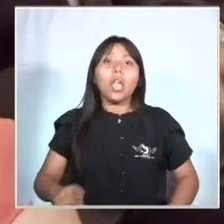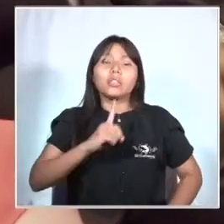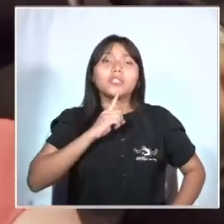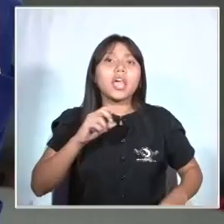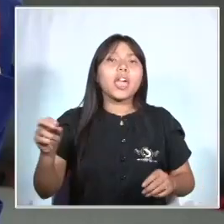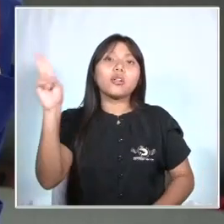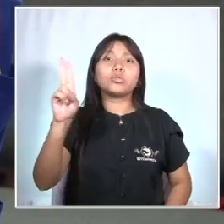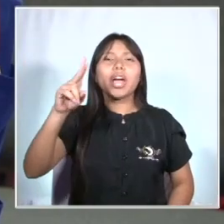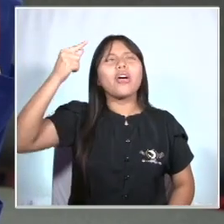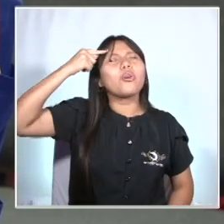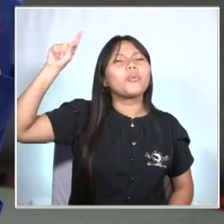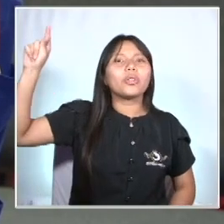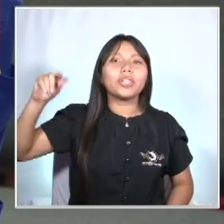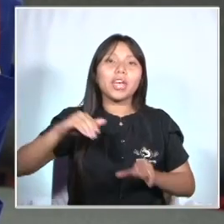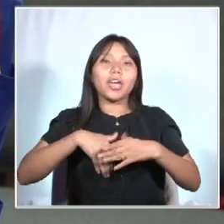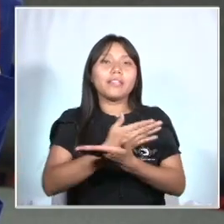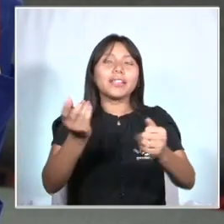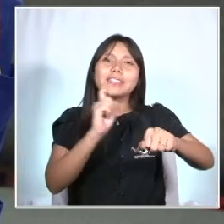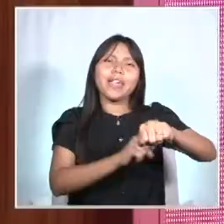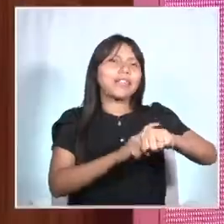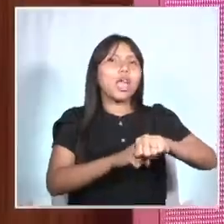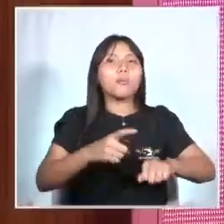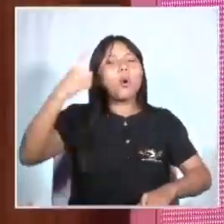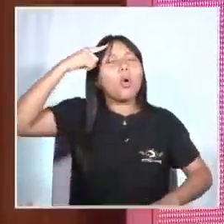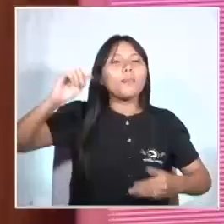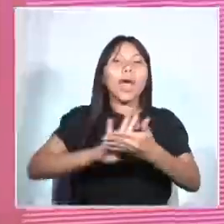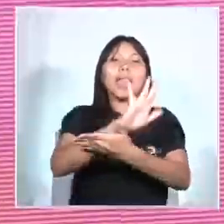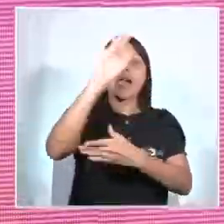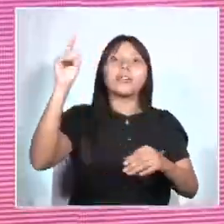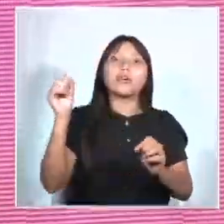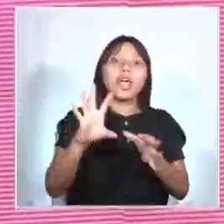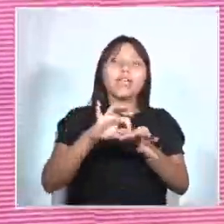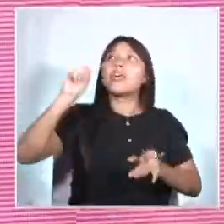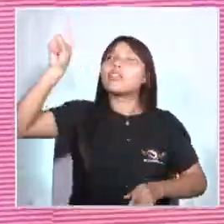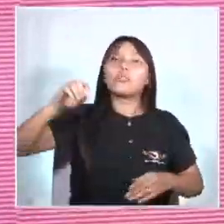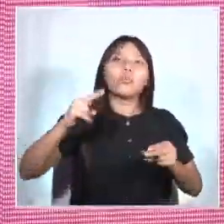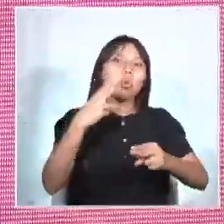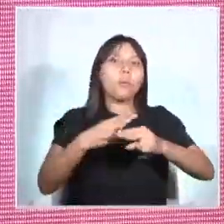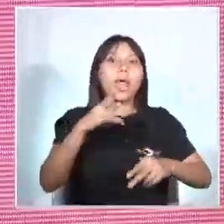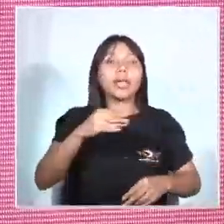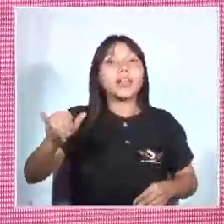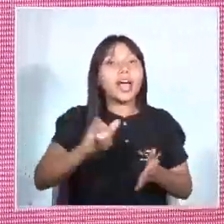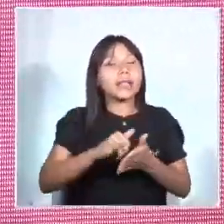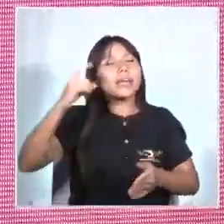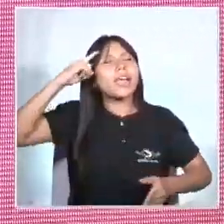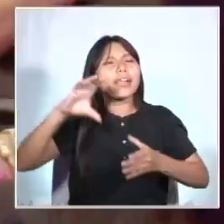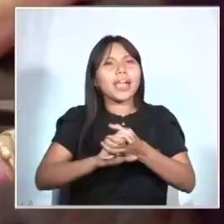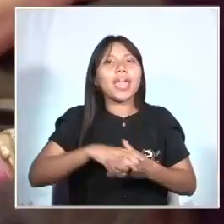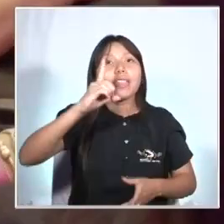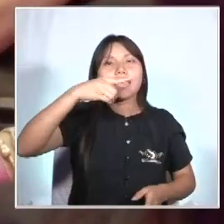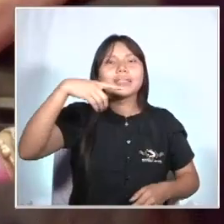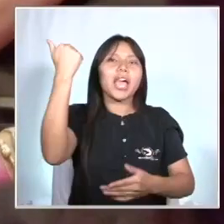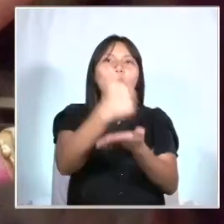ti en este tiempo para gloria de tu nombre. Y las que lo creen me dicen amén.